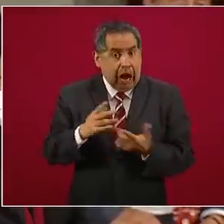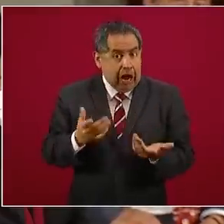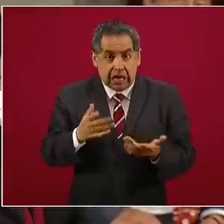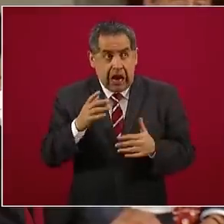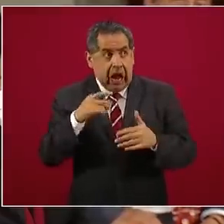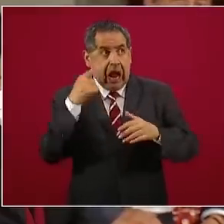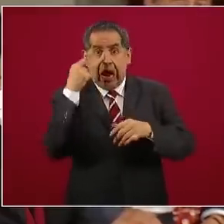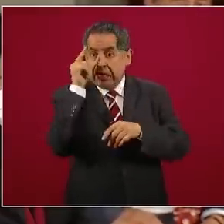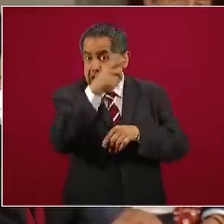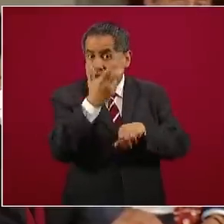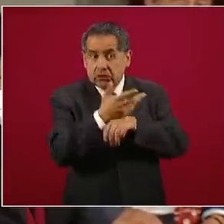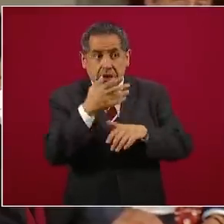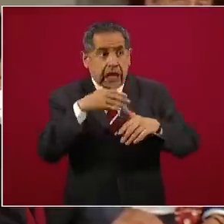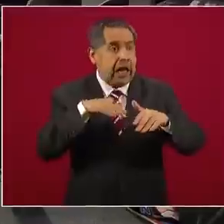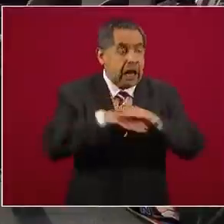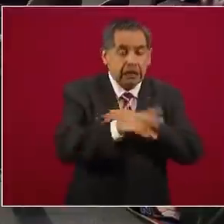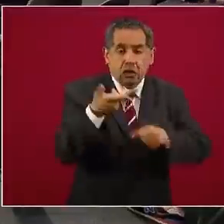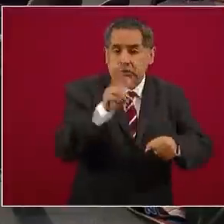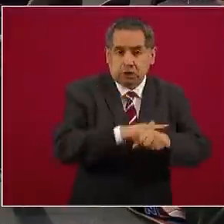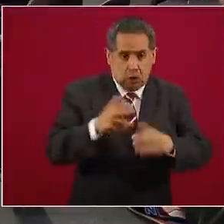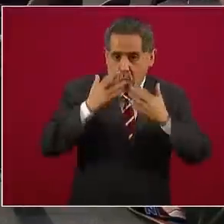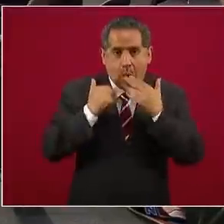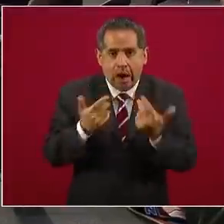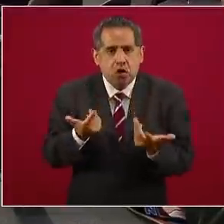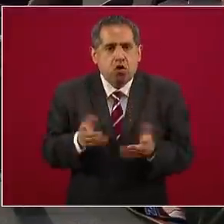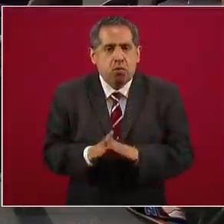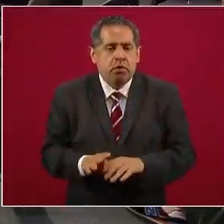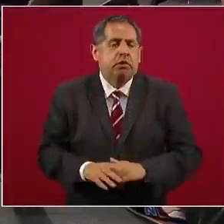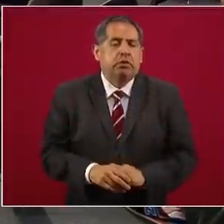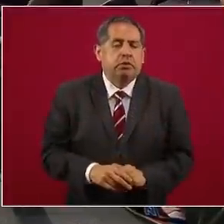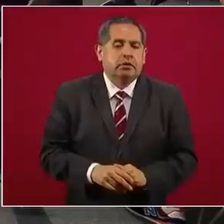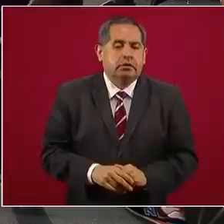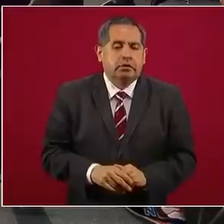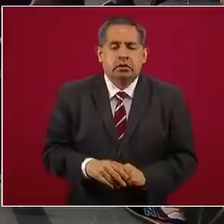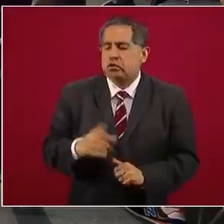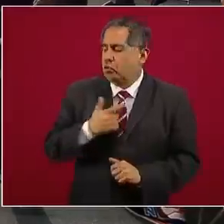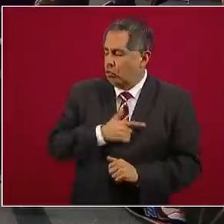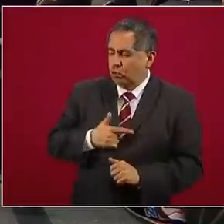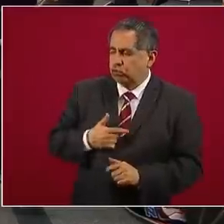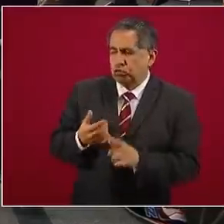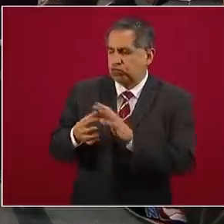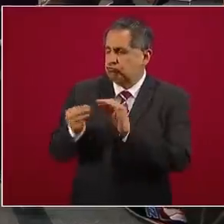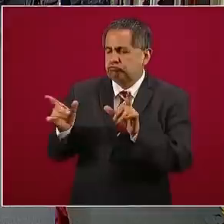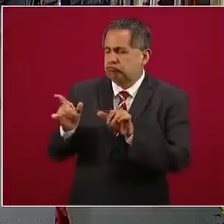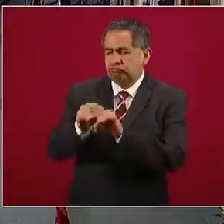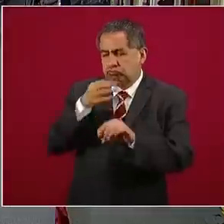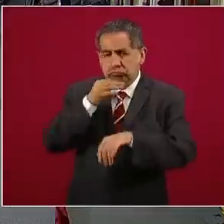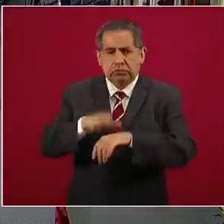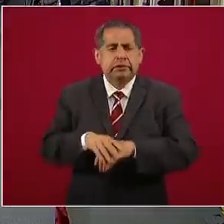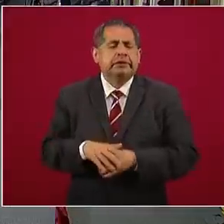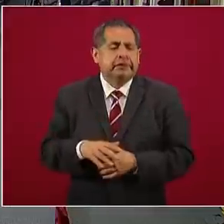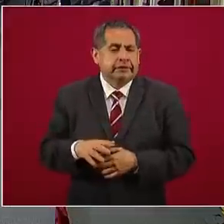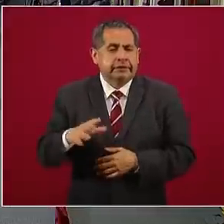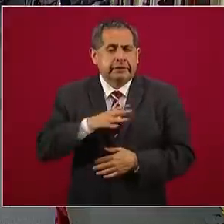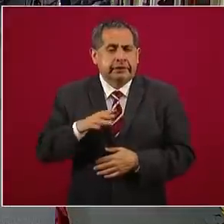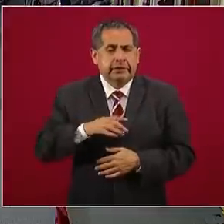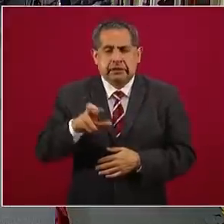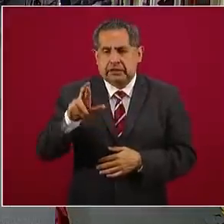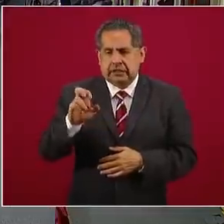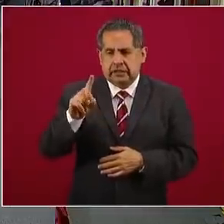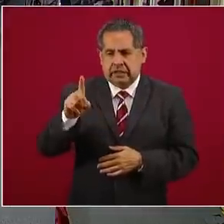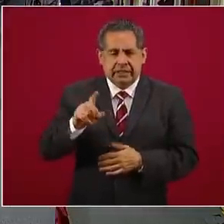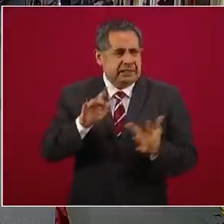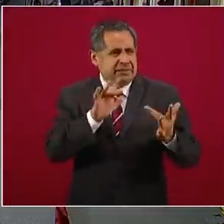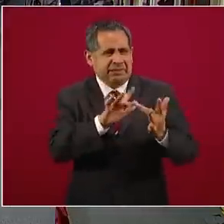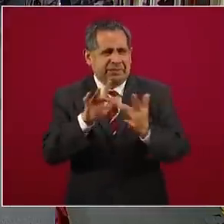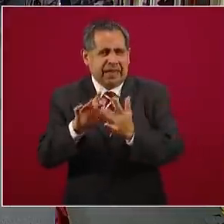a los servicios médicos. Sí, con mucho gusto, de manera muy breve diría, tenemos una red de más de